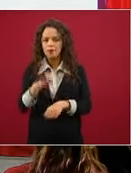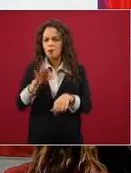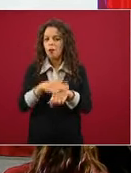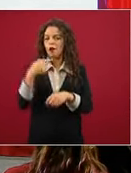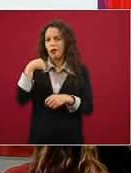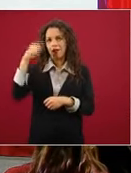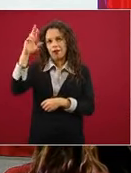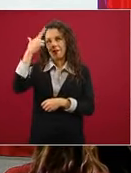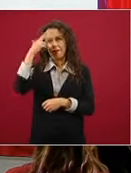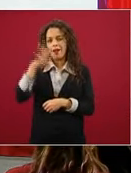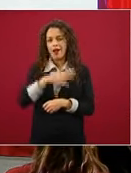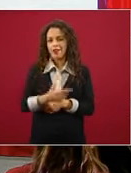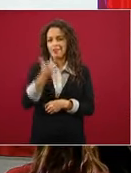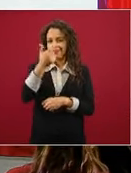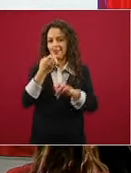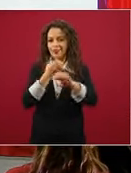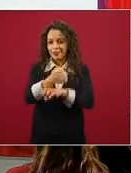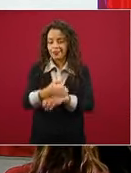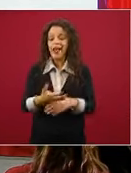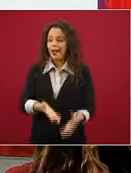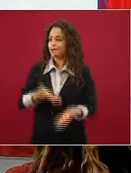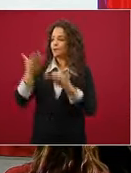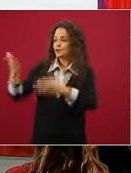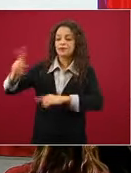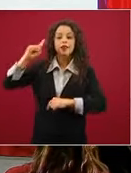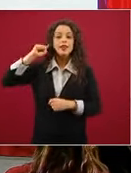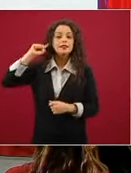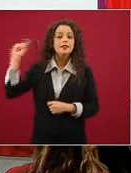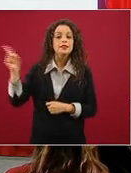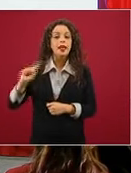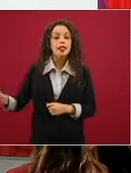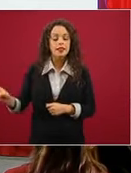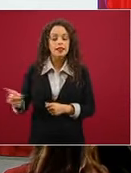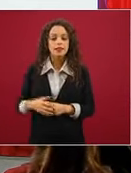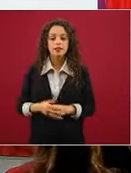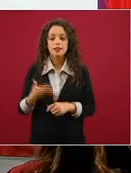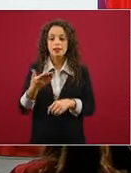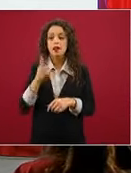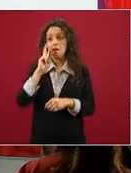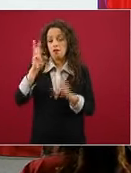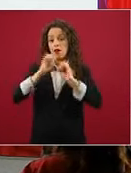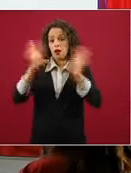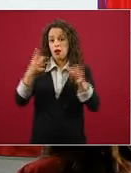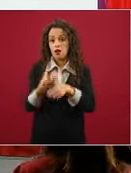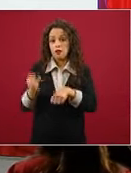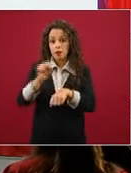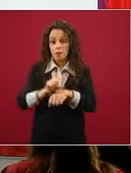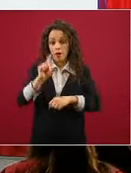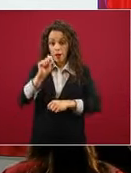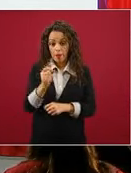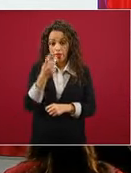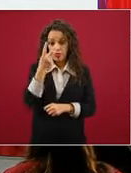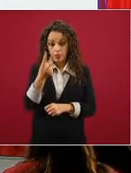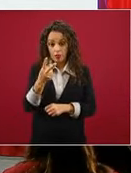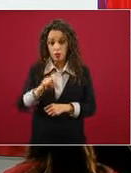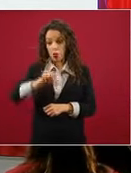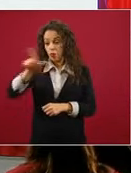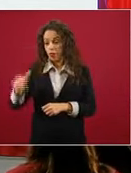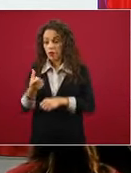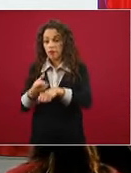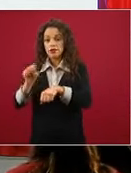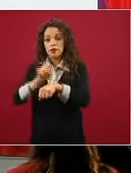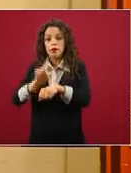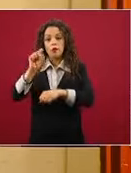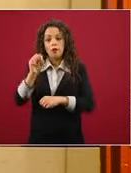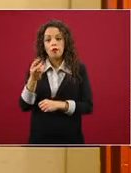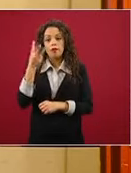Zacatecas, también una transmisión muy basal, claramente evidenciada hasta la semana 22, y a partir de la semana 23 inicia con una